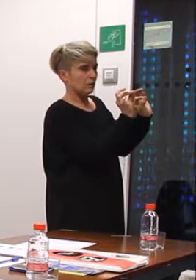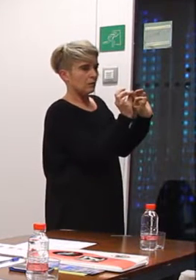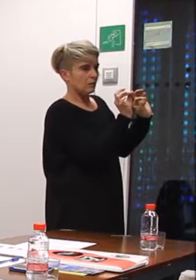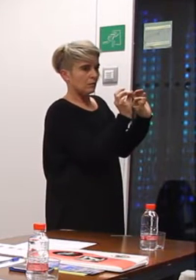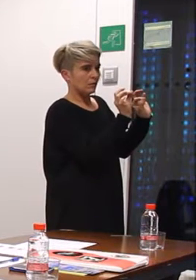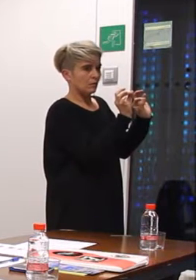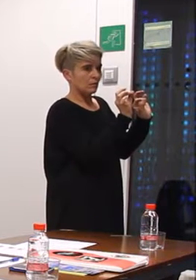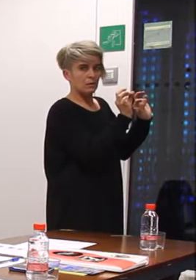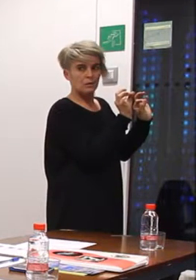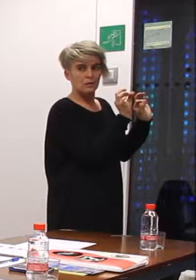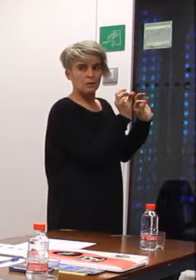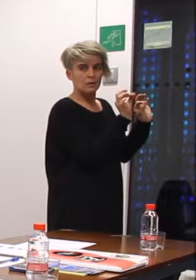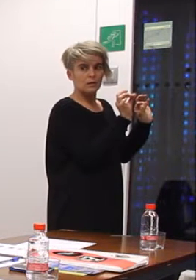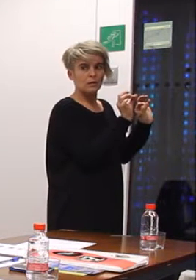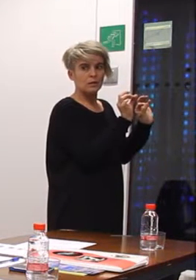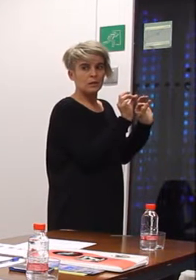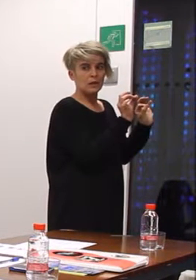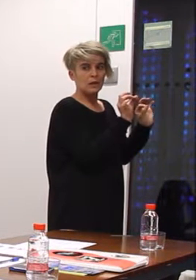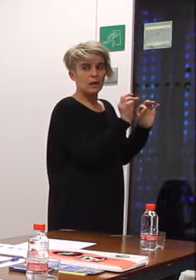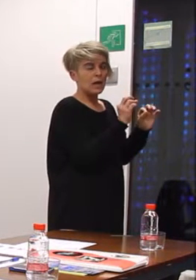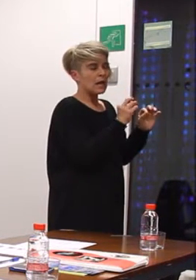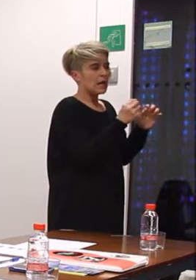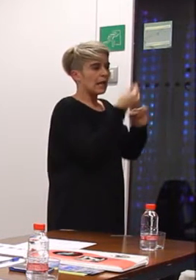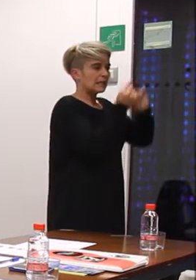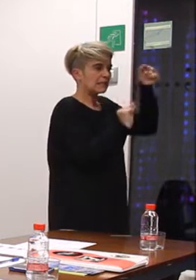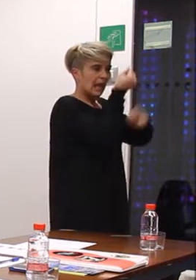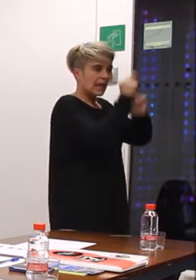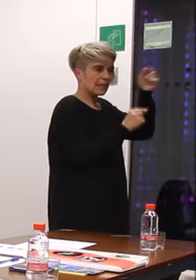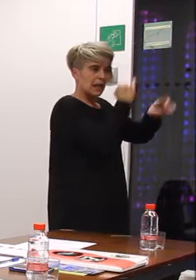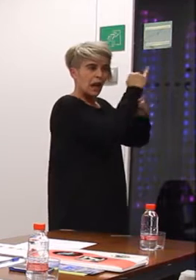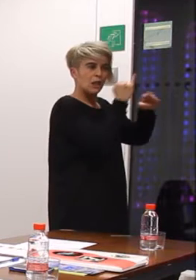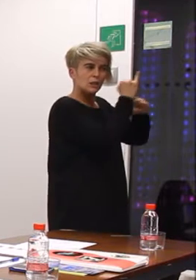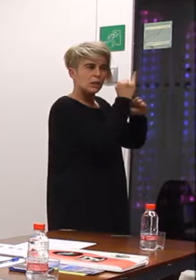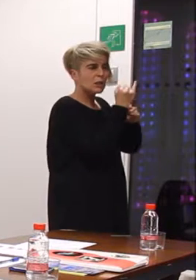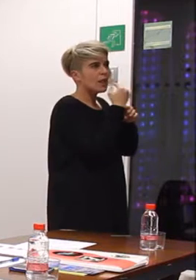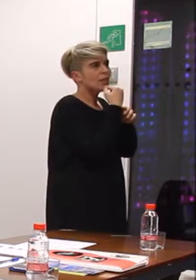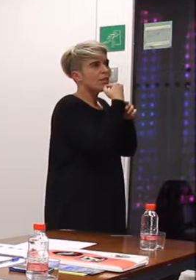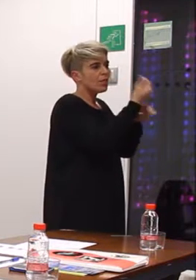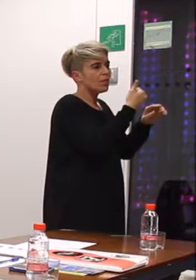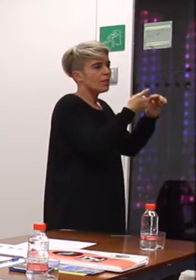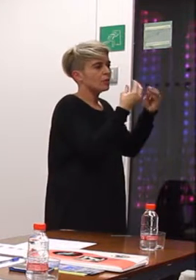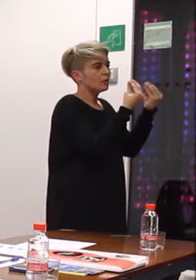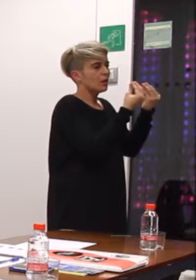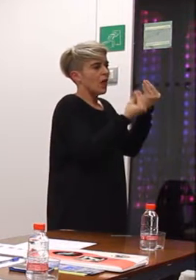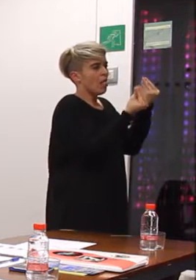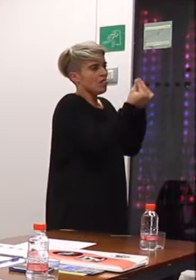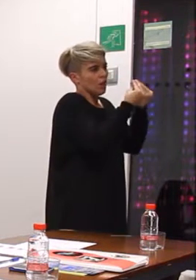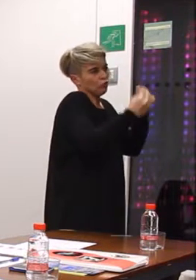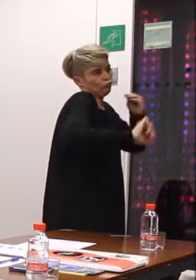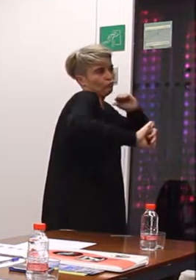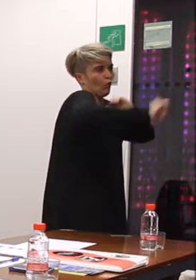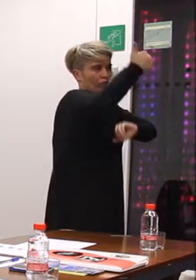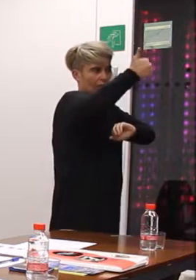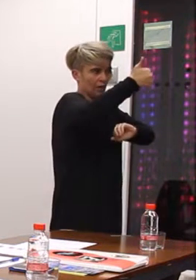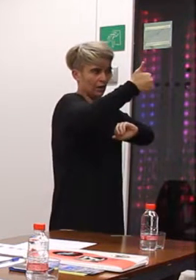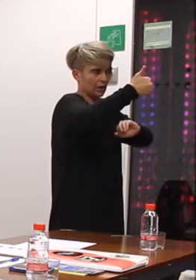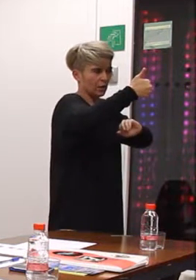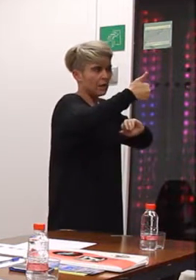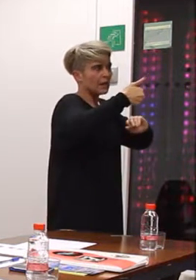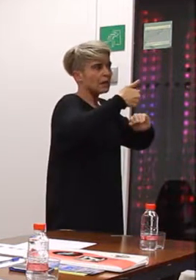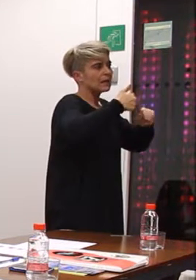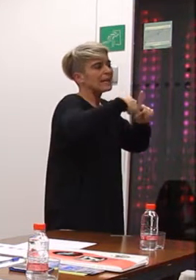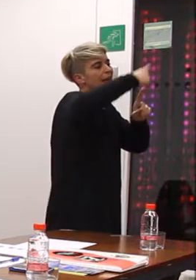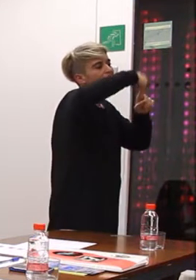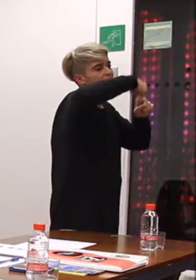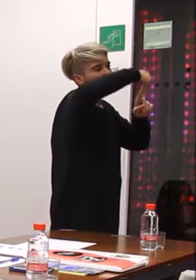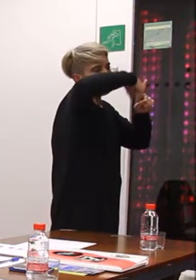con los datos oficiales del Instituto Nacional de Estadística. Hacemos una fotografía exacta de cuál es el nivel de